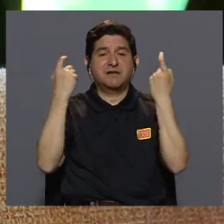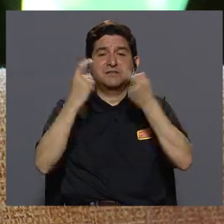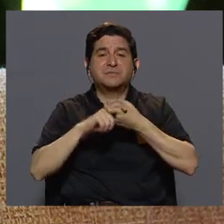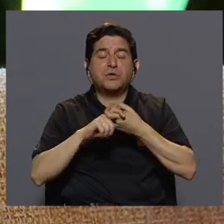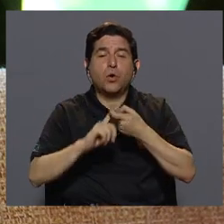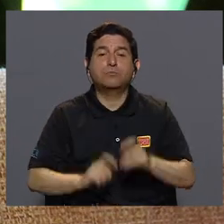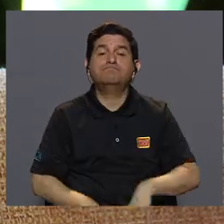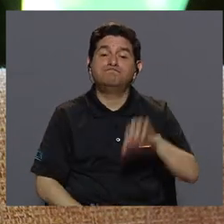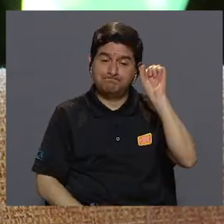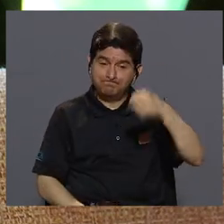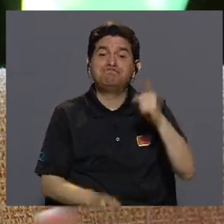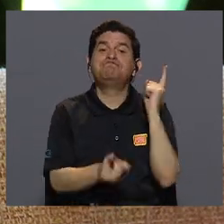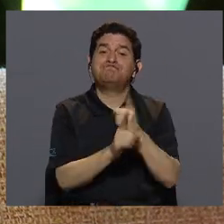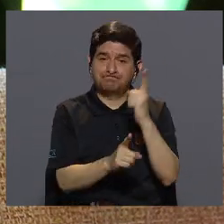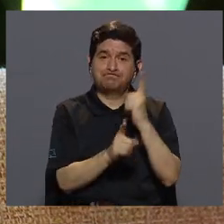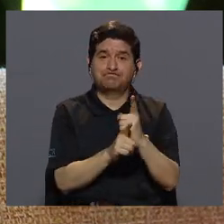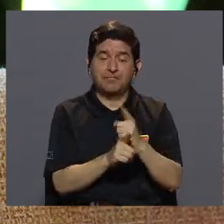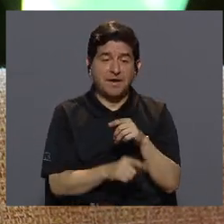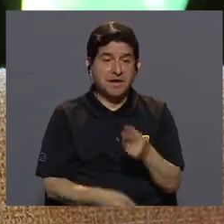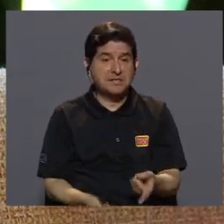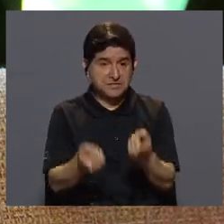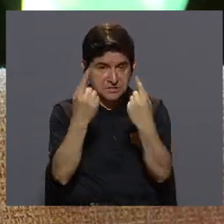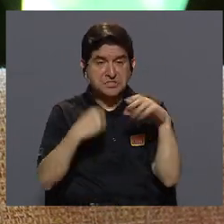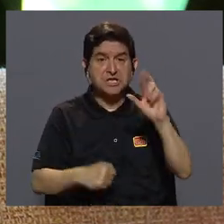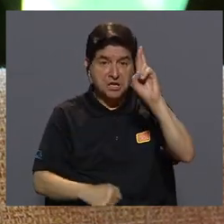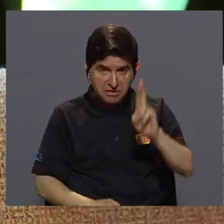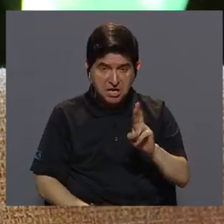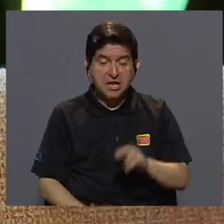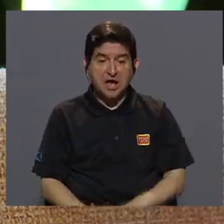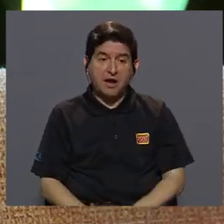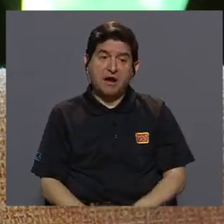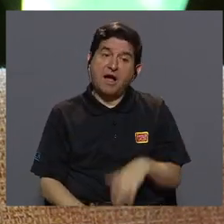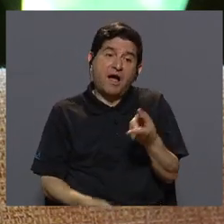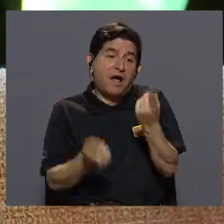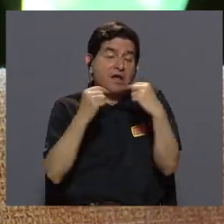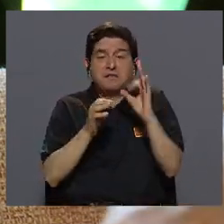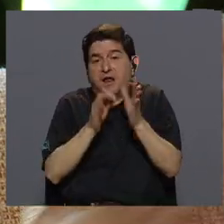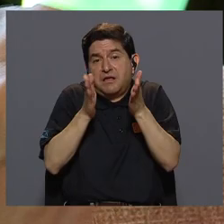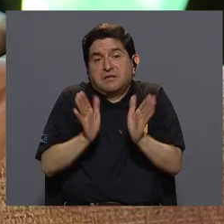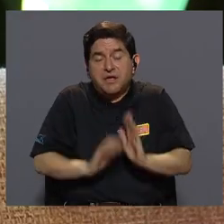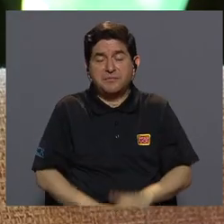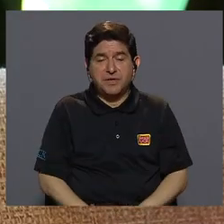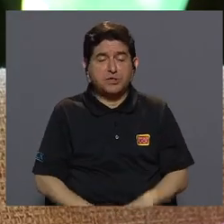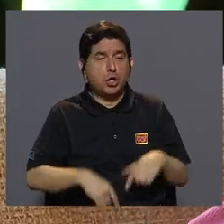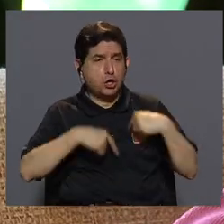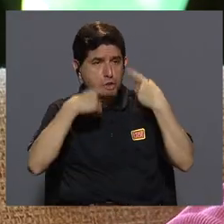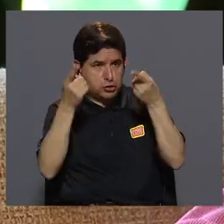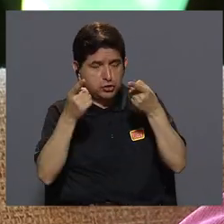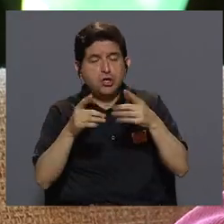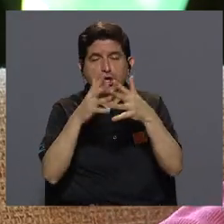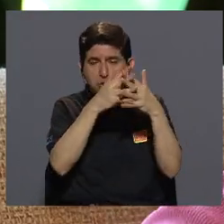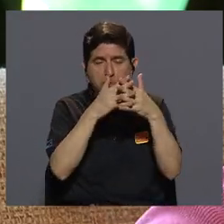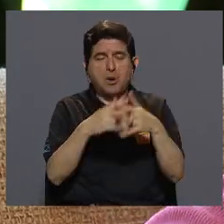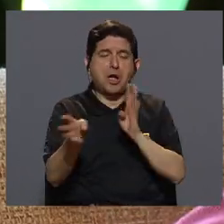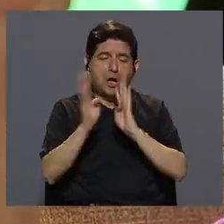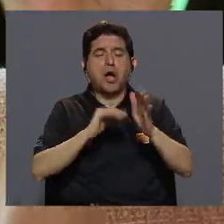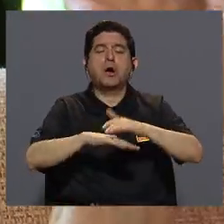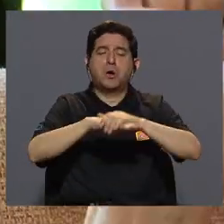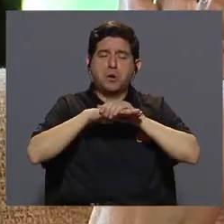en español, ¿verdad? Cuando estaban en Costa Rica y todo eso con su intérprete. Él, cuando iba a los Estados Unidos, hablaba